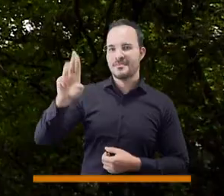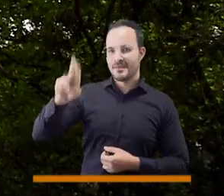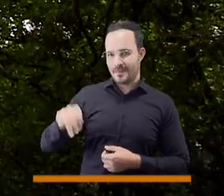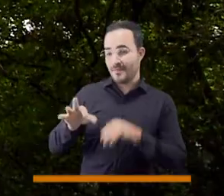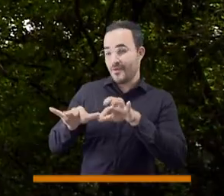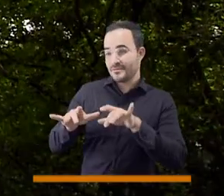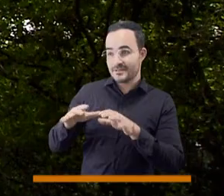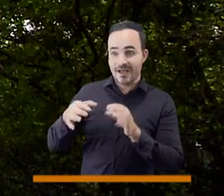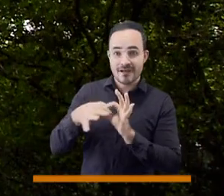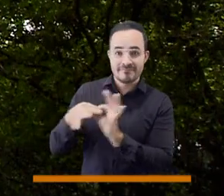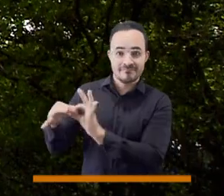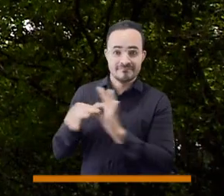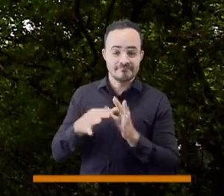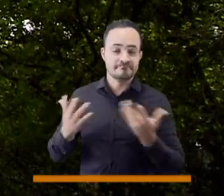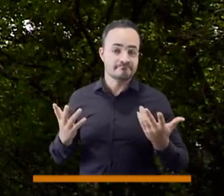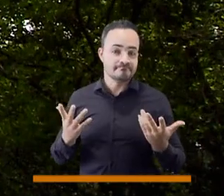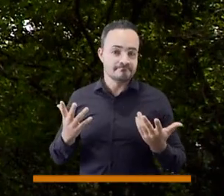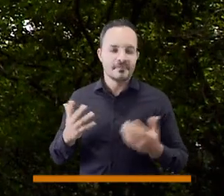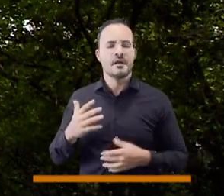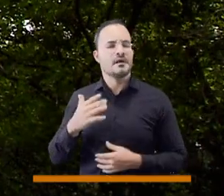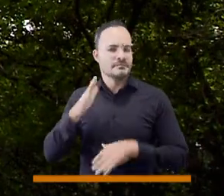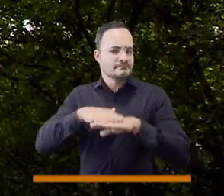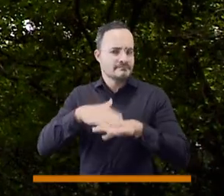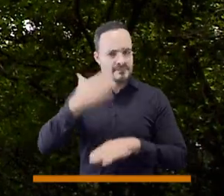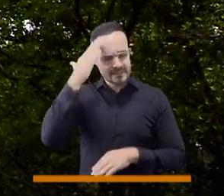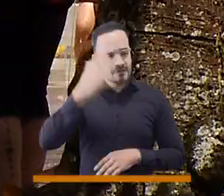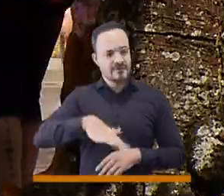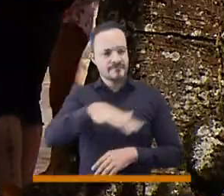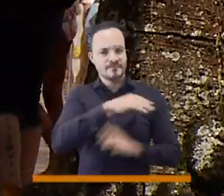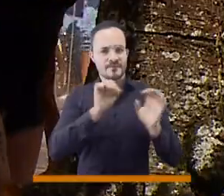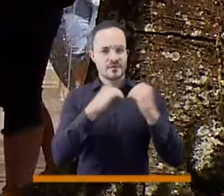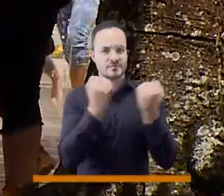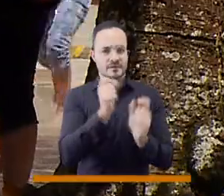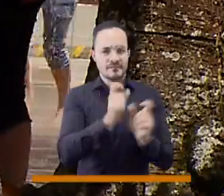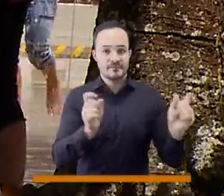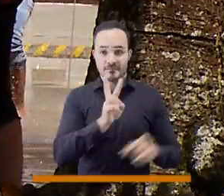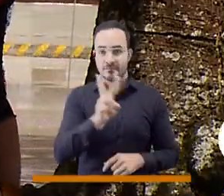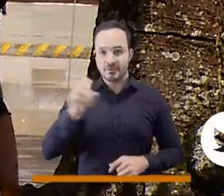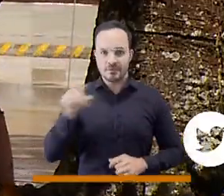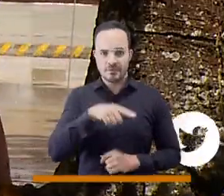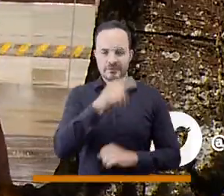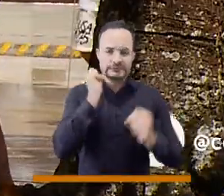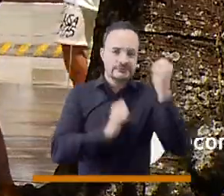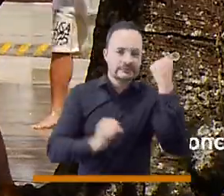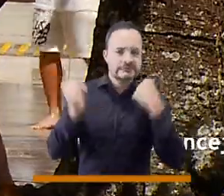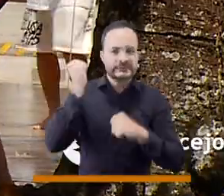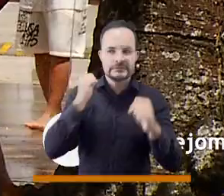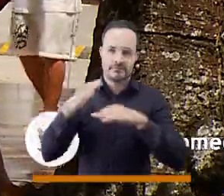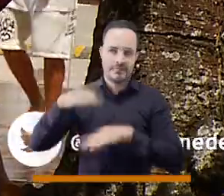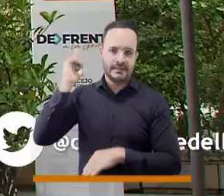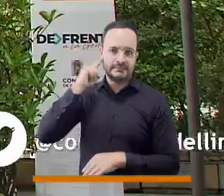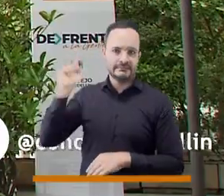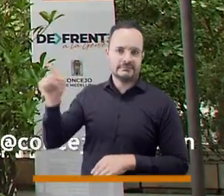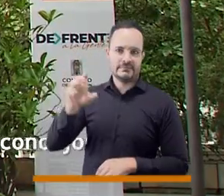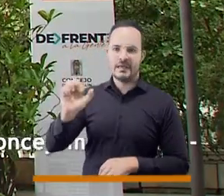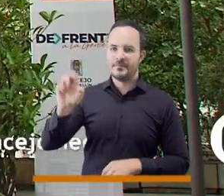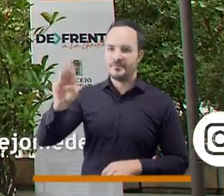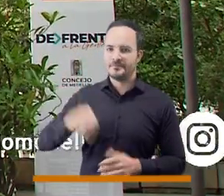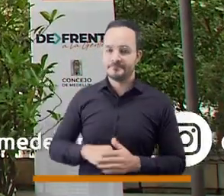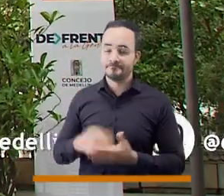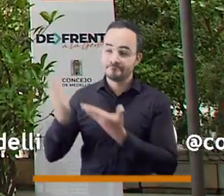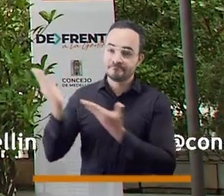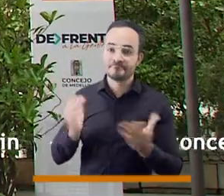los asuntos que hoy preocupa más a los 21 concejales de la ciudad. Así que vamos a darle la bienvenida a